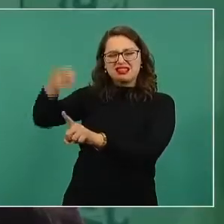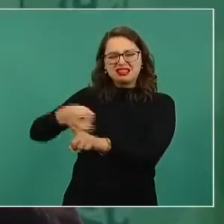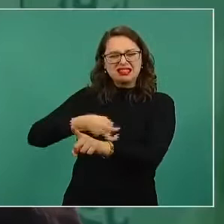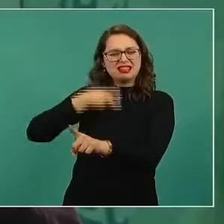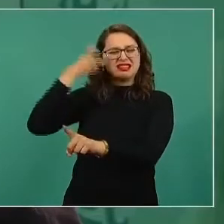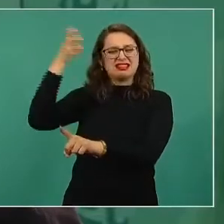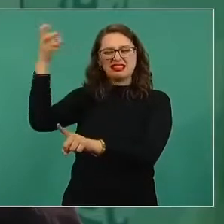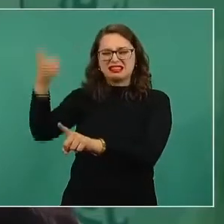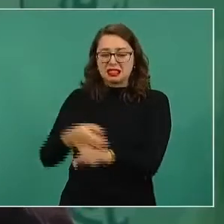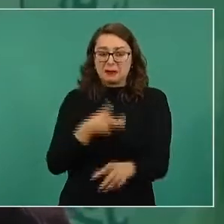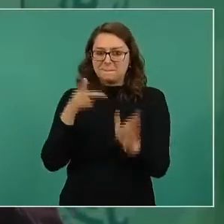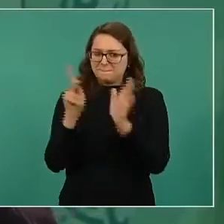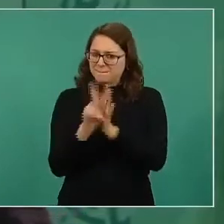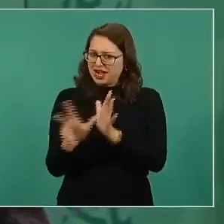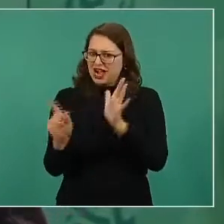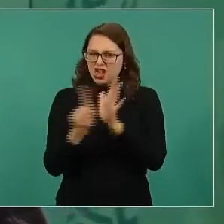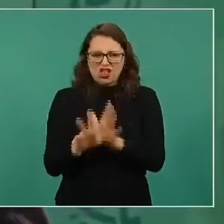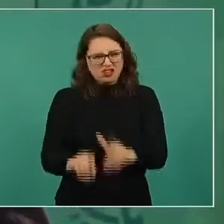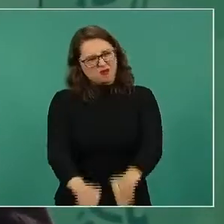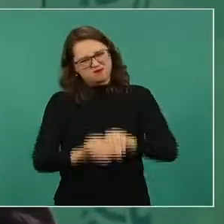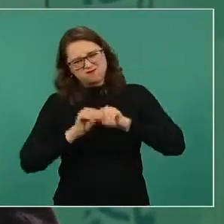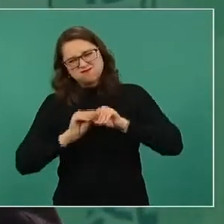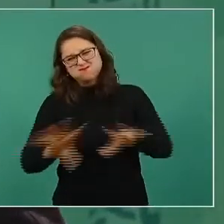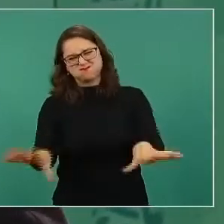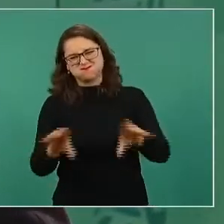en la prensa